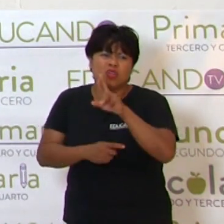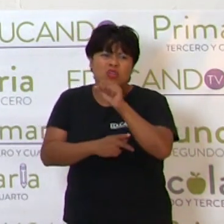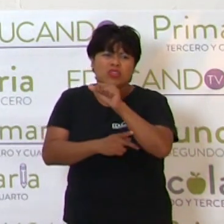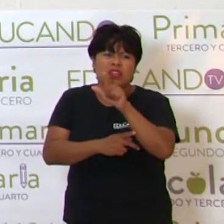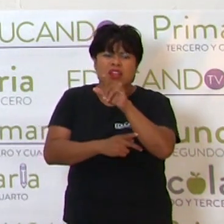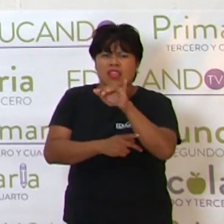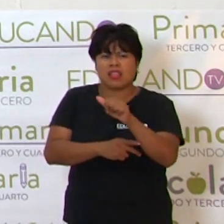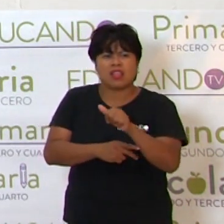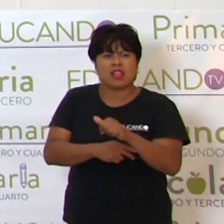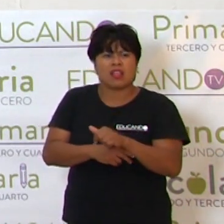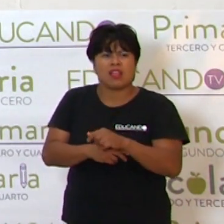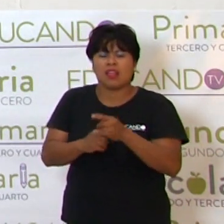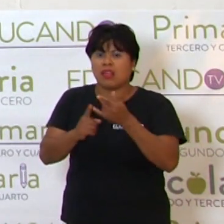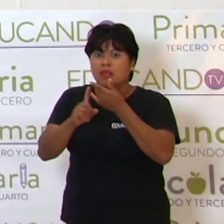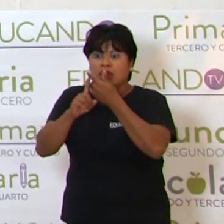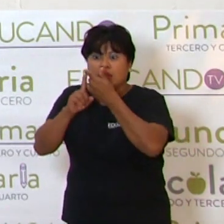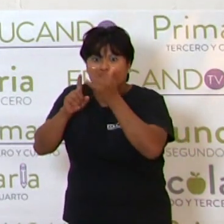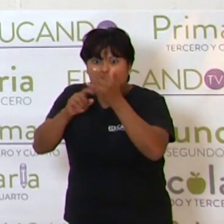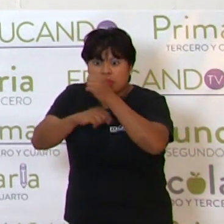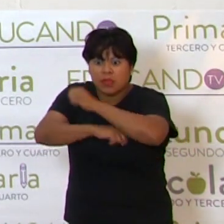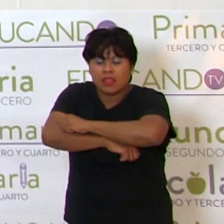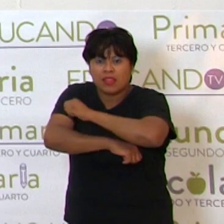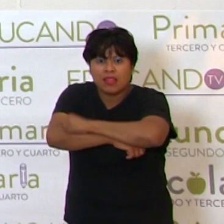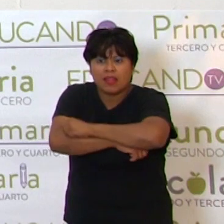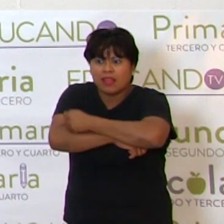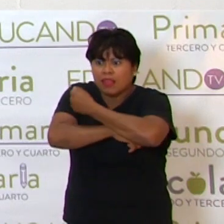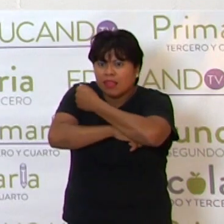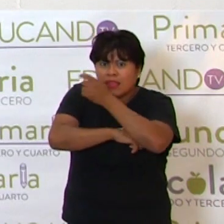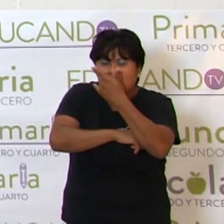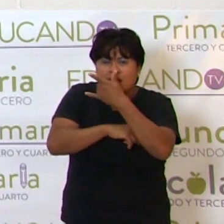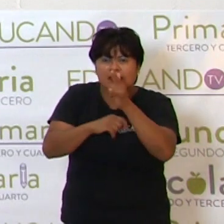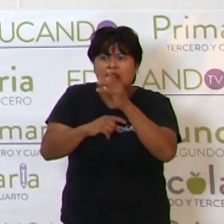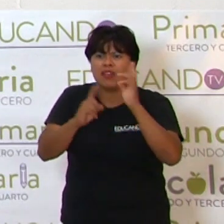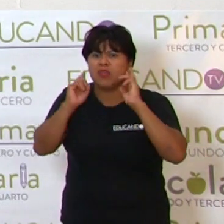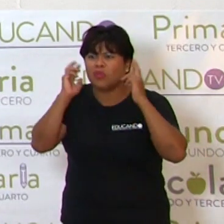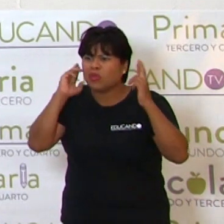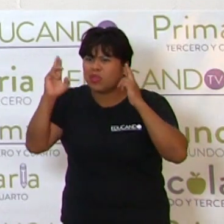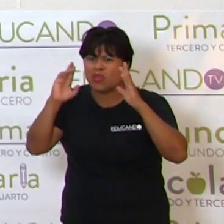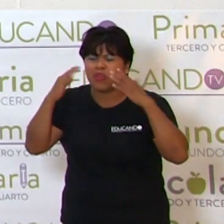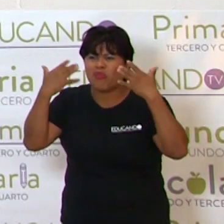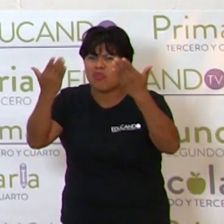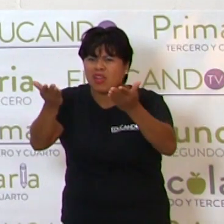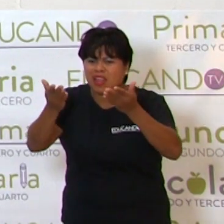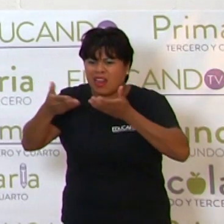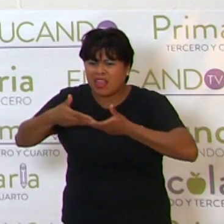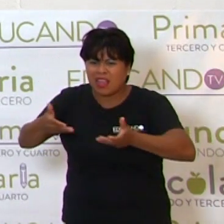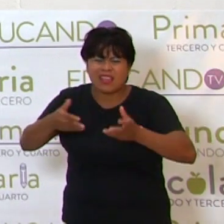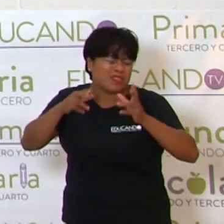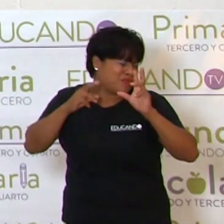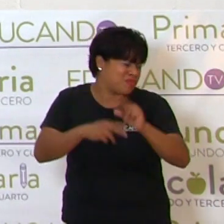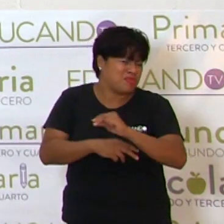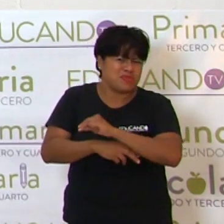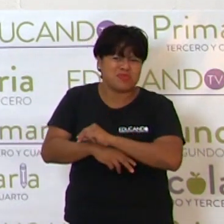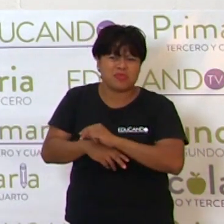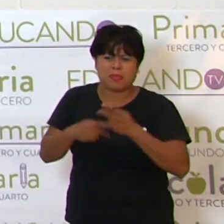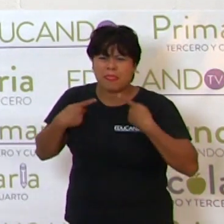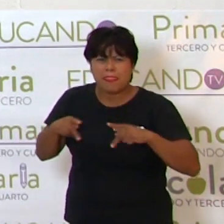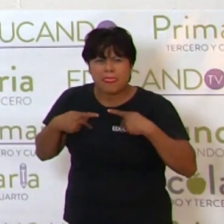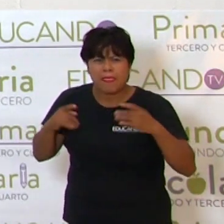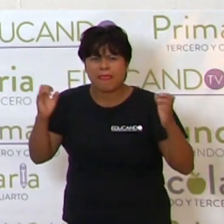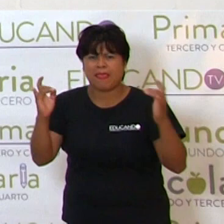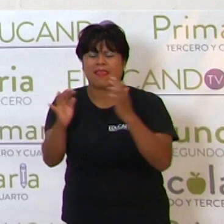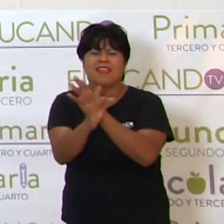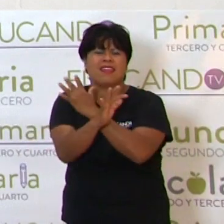Rosalía. ¿Abrir la ventana? ¿Que da a la calle y los ruidos de afuera? No. Y la